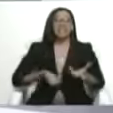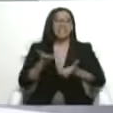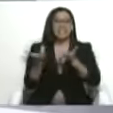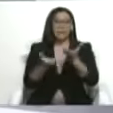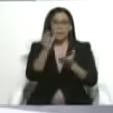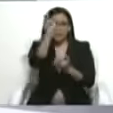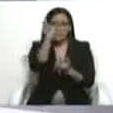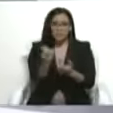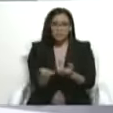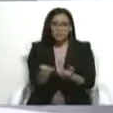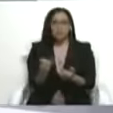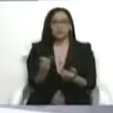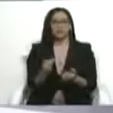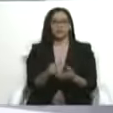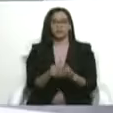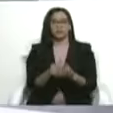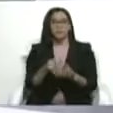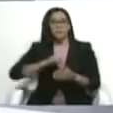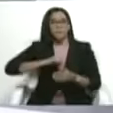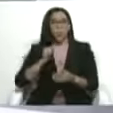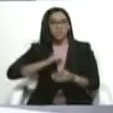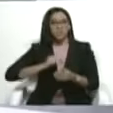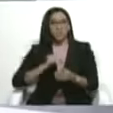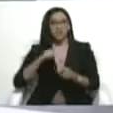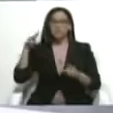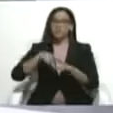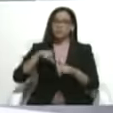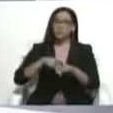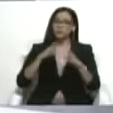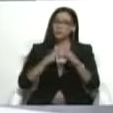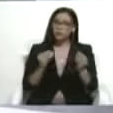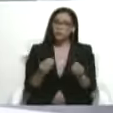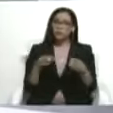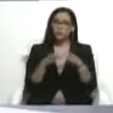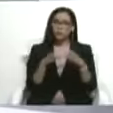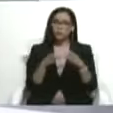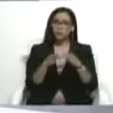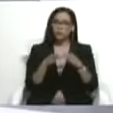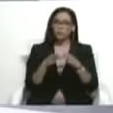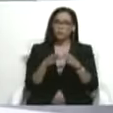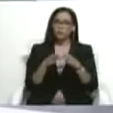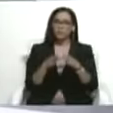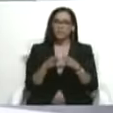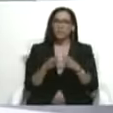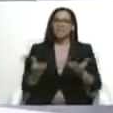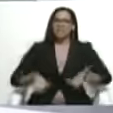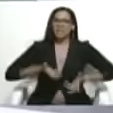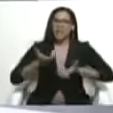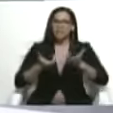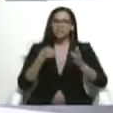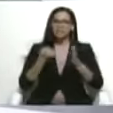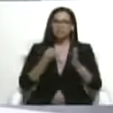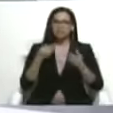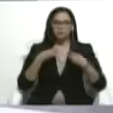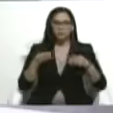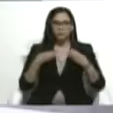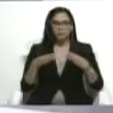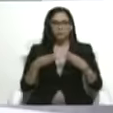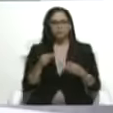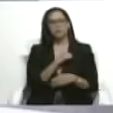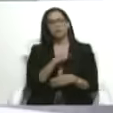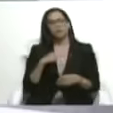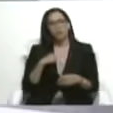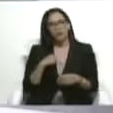de policía, víctimas todas de estos sectores extremistas, quema de instituciones públicas, de